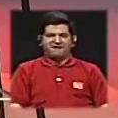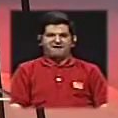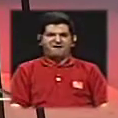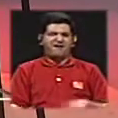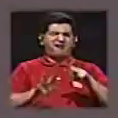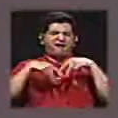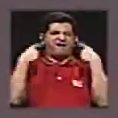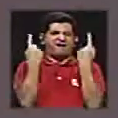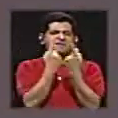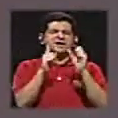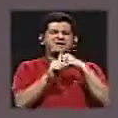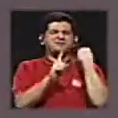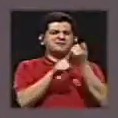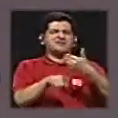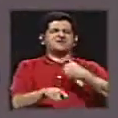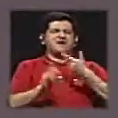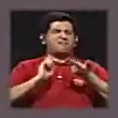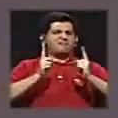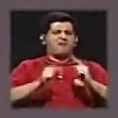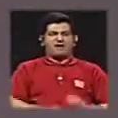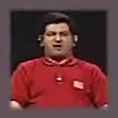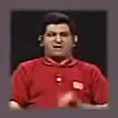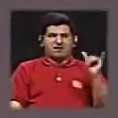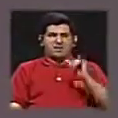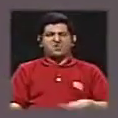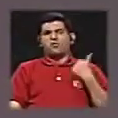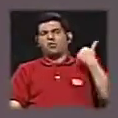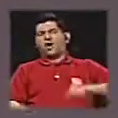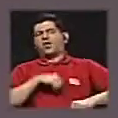el partido, sobre cómo había dado sus